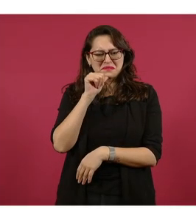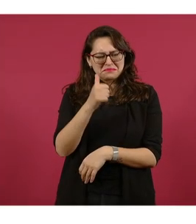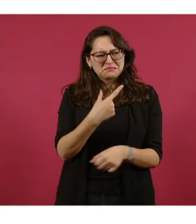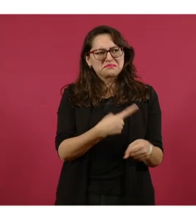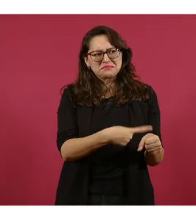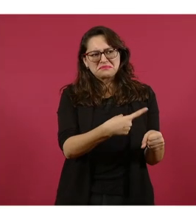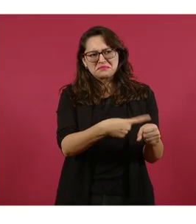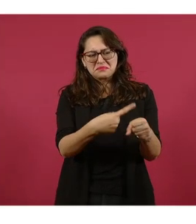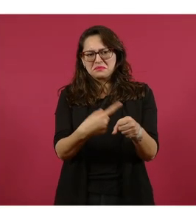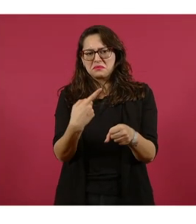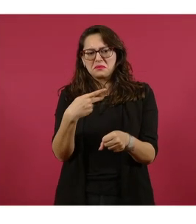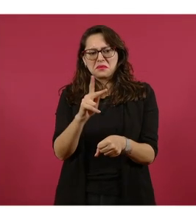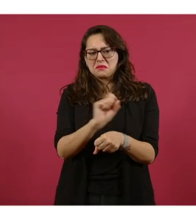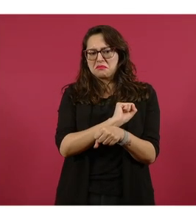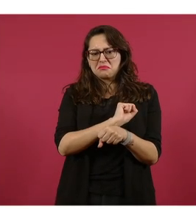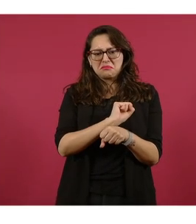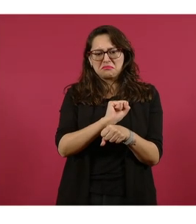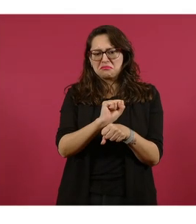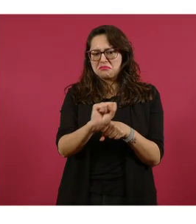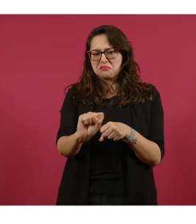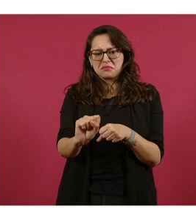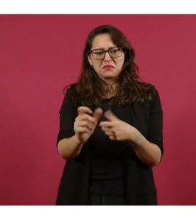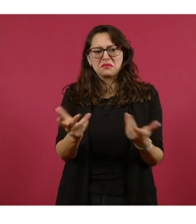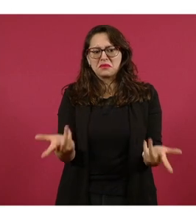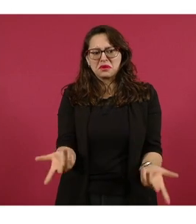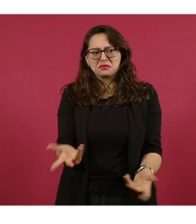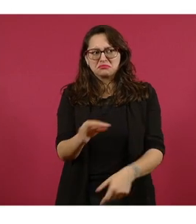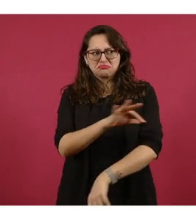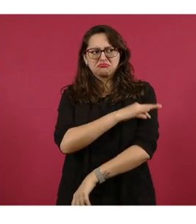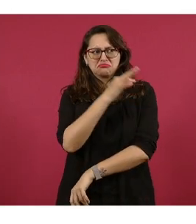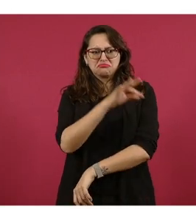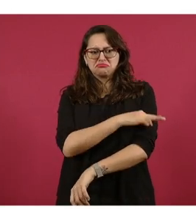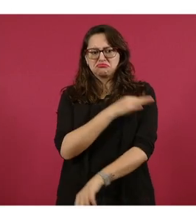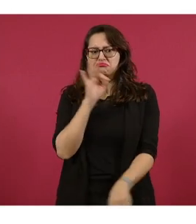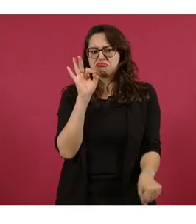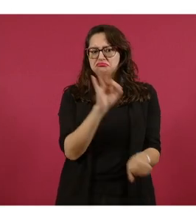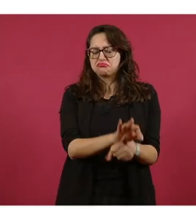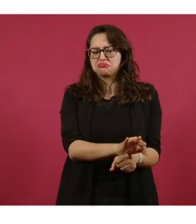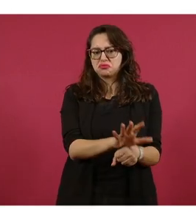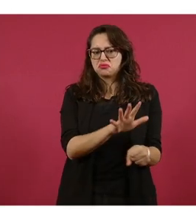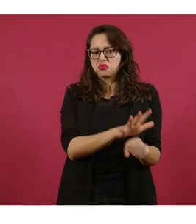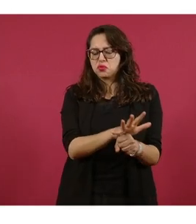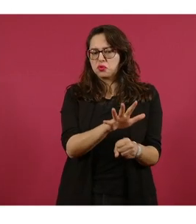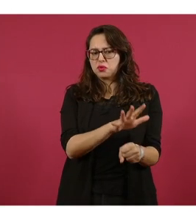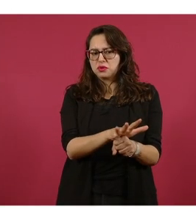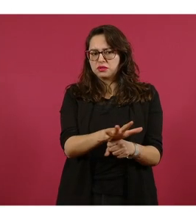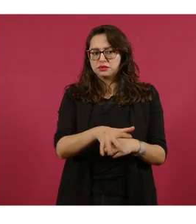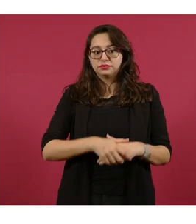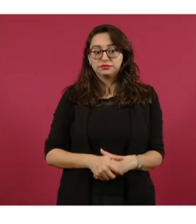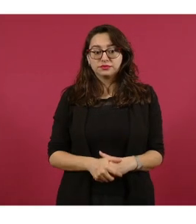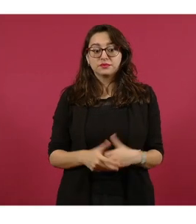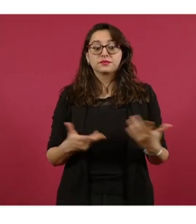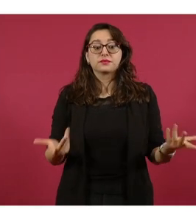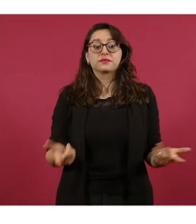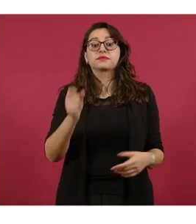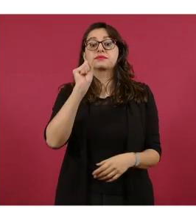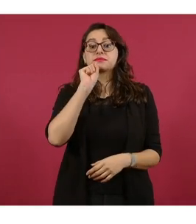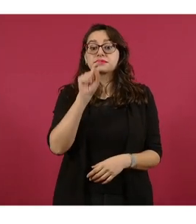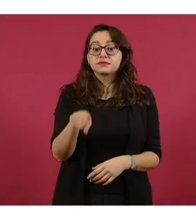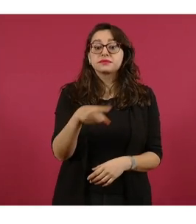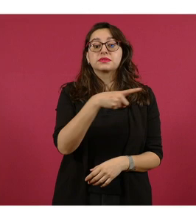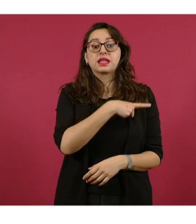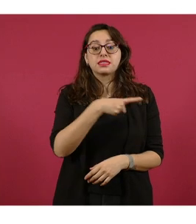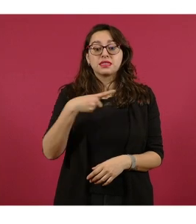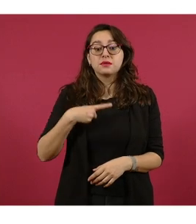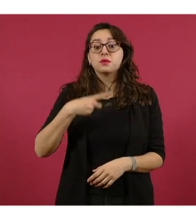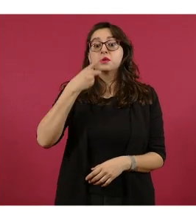epidemiológicas previas como resultado de la política de vacunación. Si bien hay que decirlo también, hay